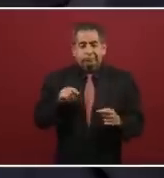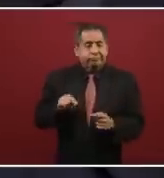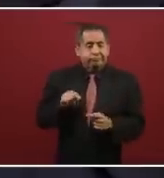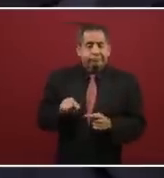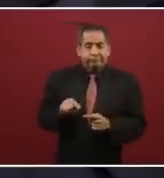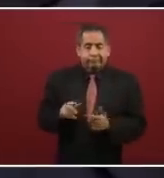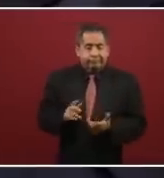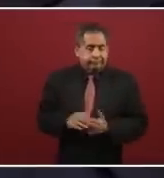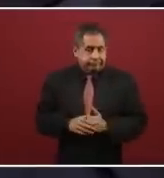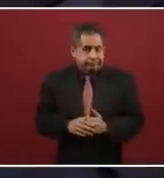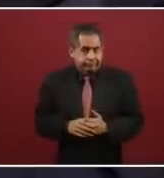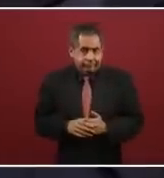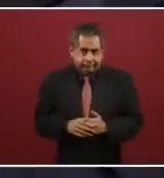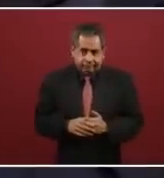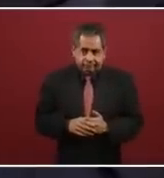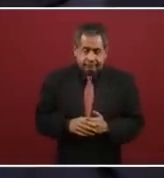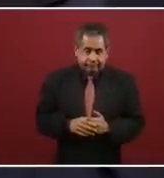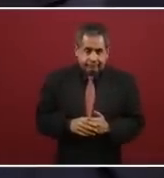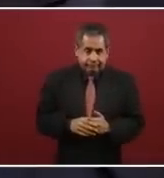según